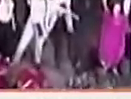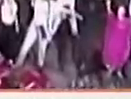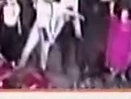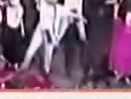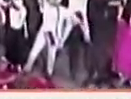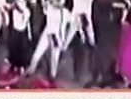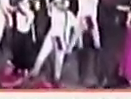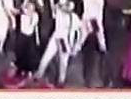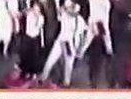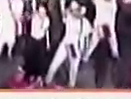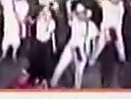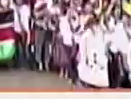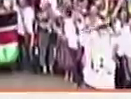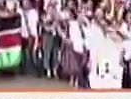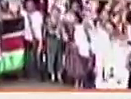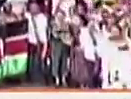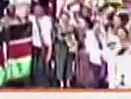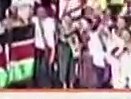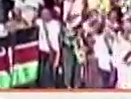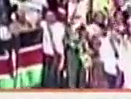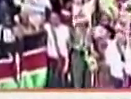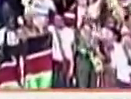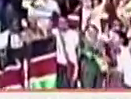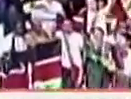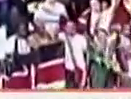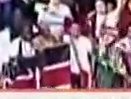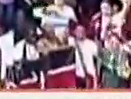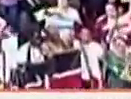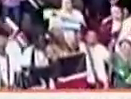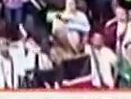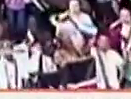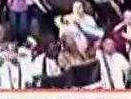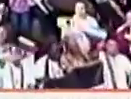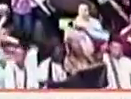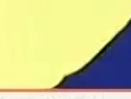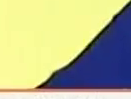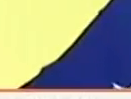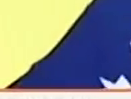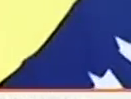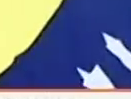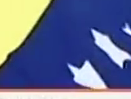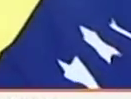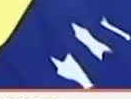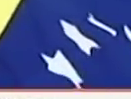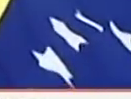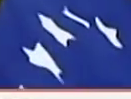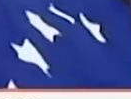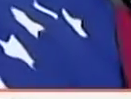Movimiento Mundial de Pueblos Originarios! ¡Vivan los indios!